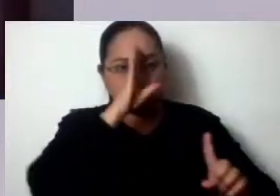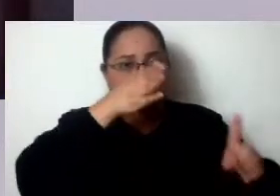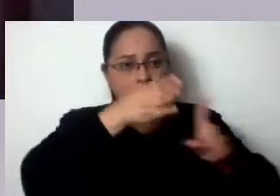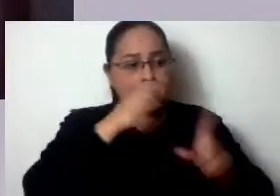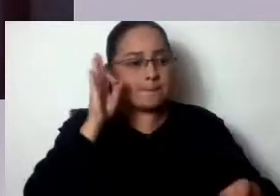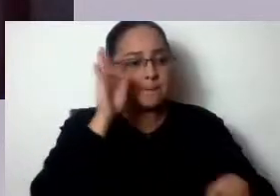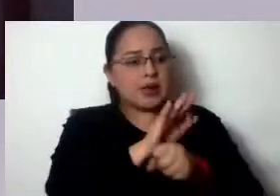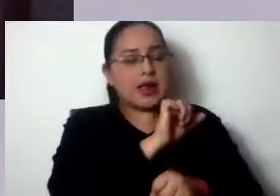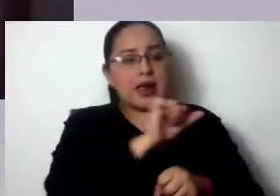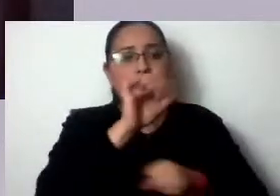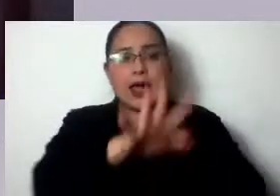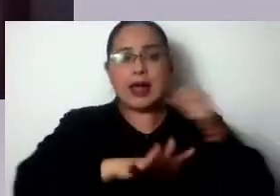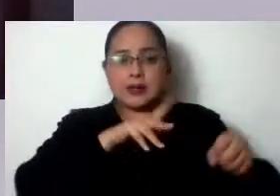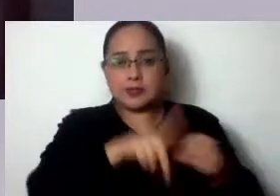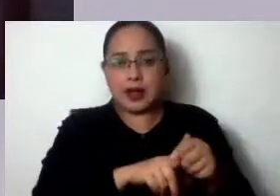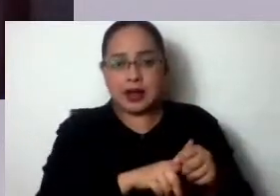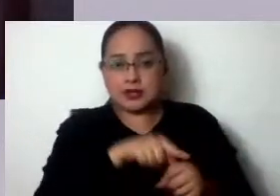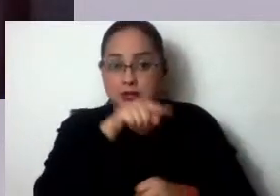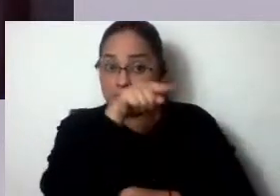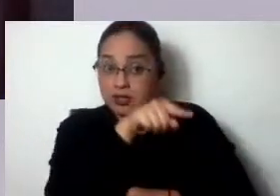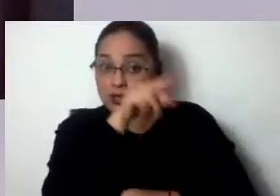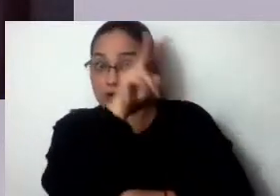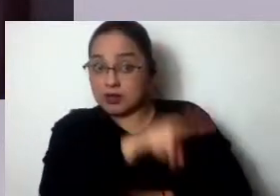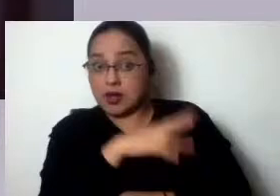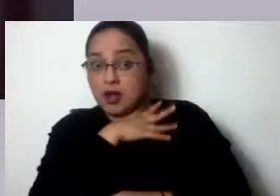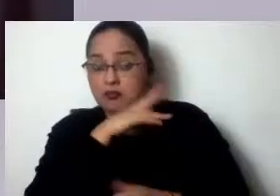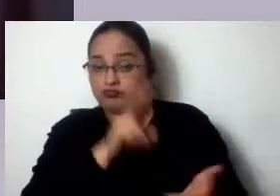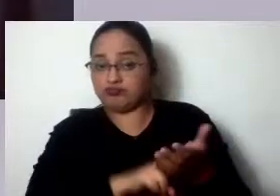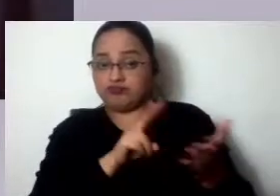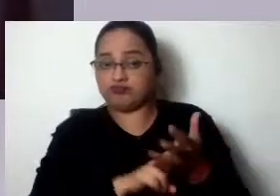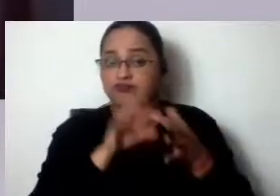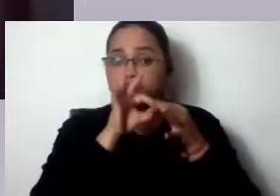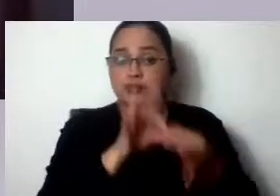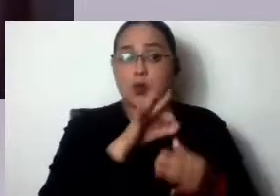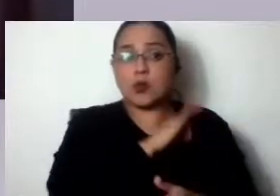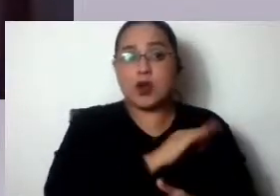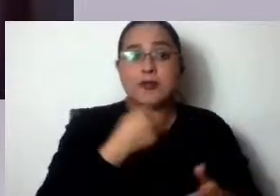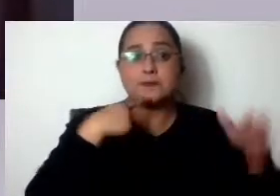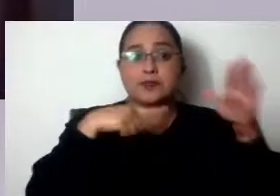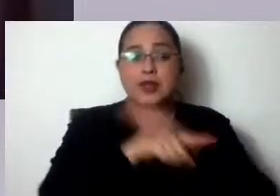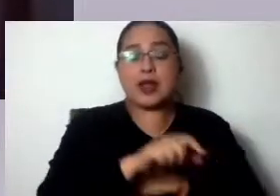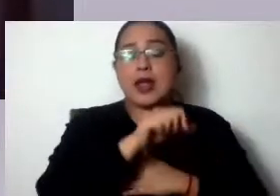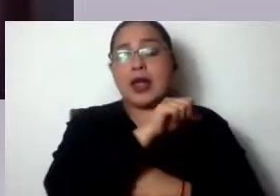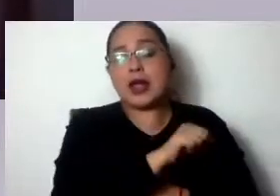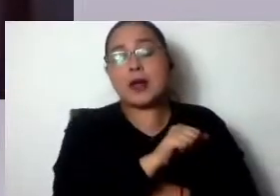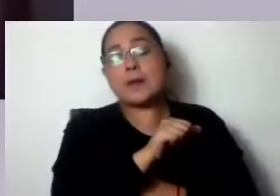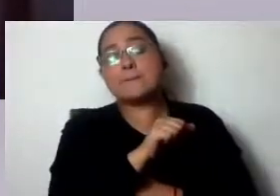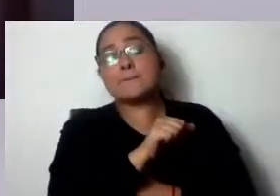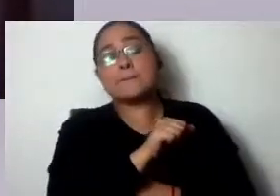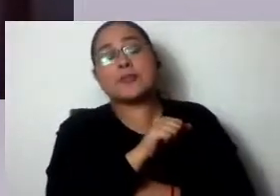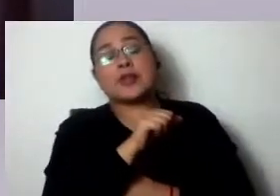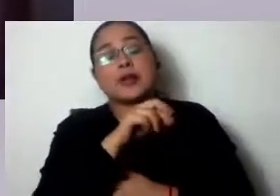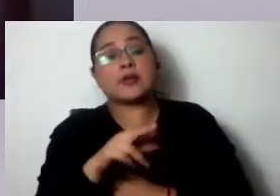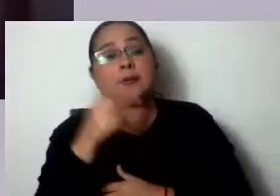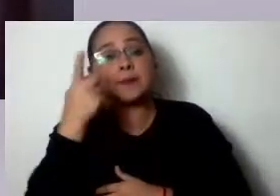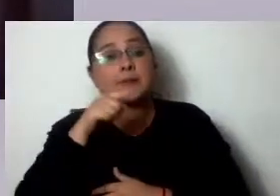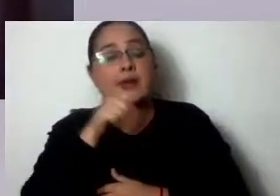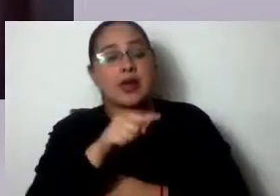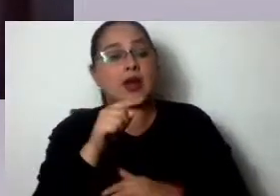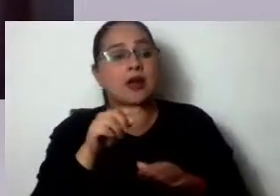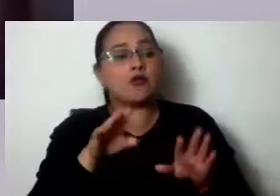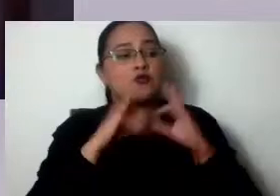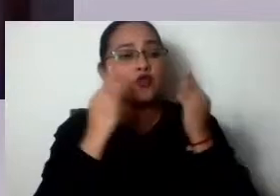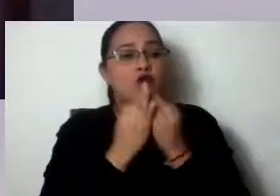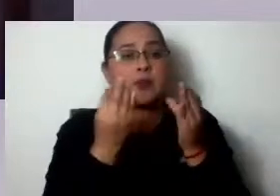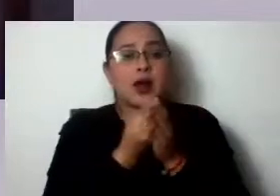de los animales contará con interés legítimo para promover el juicio de amparo indirecto contra la clasificación del